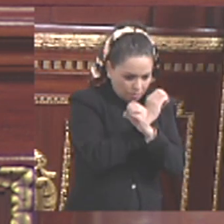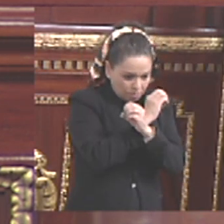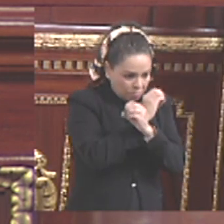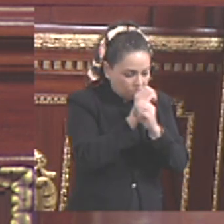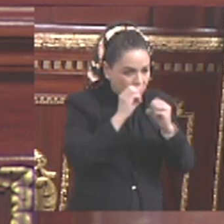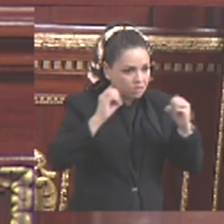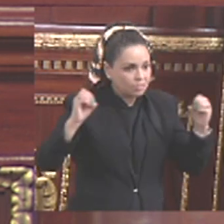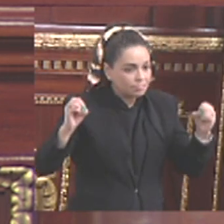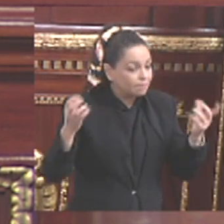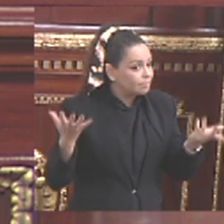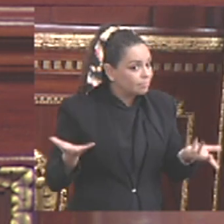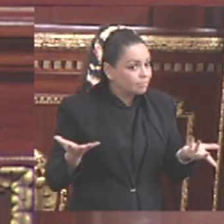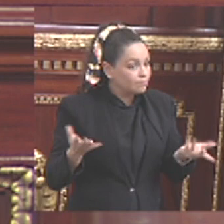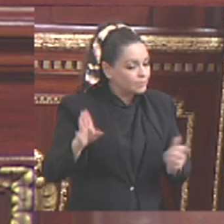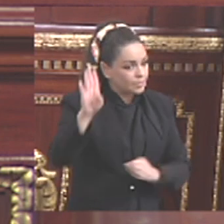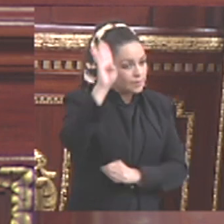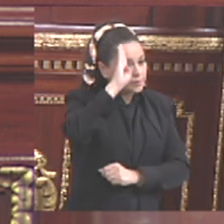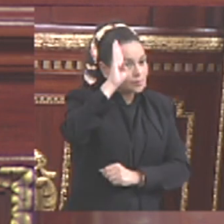El desfalco